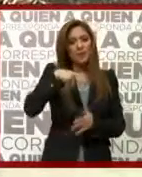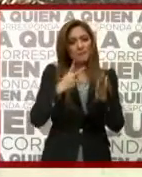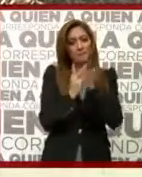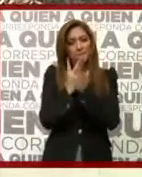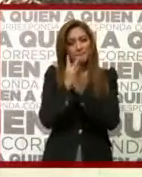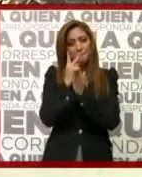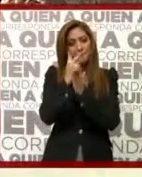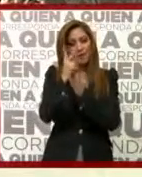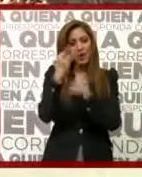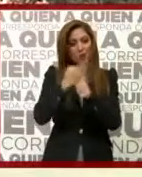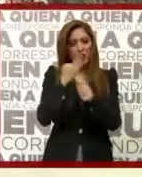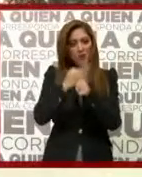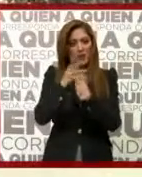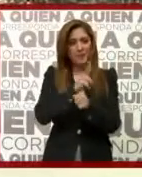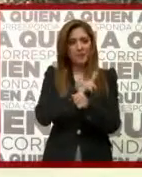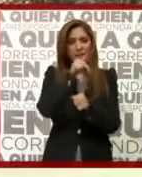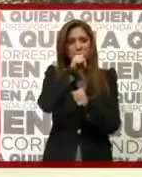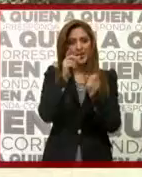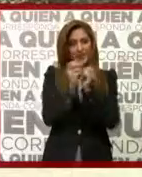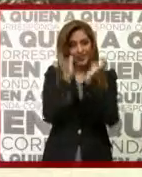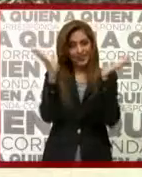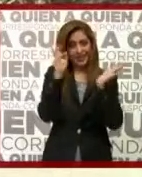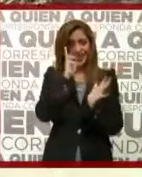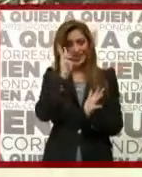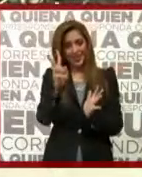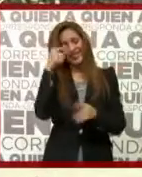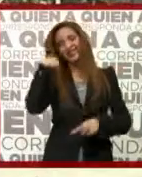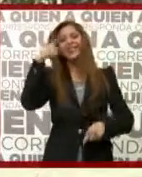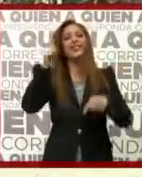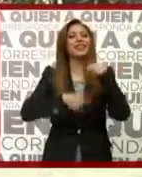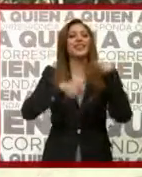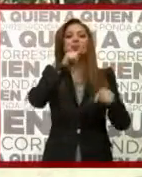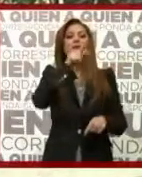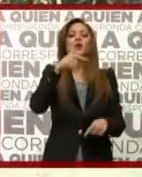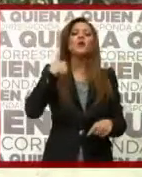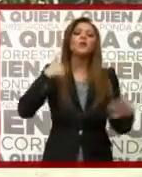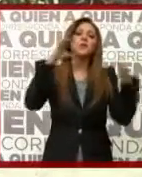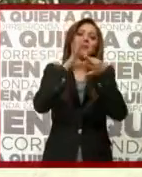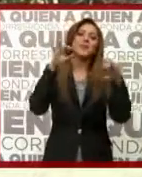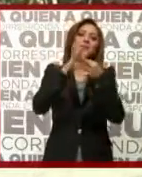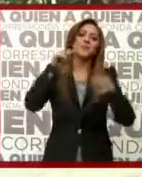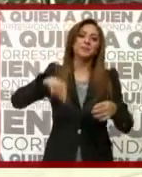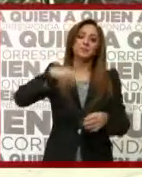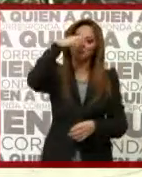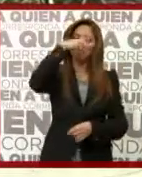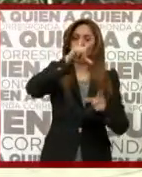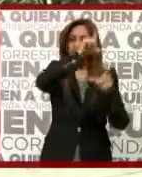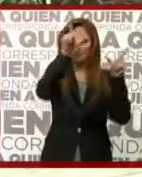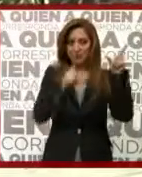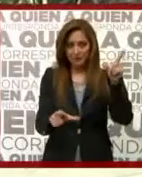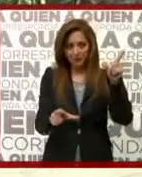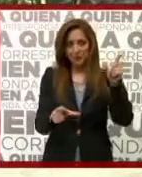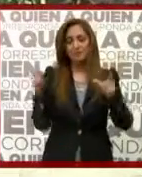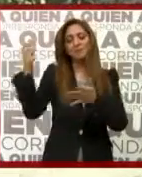así como está floreciendo mi Twitter. ¿Ya lo vieron? Pues Kits en Twitter y yo voy a seguir reportando desde cualquier punto de la